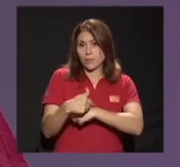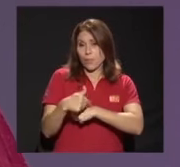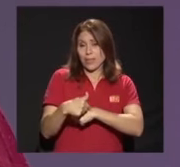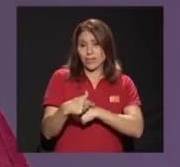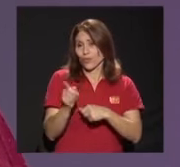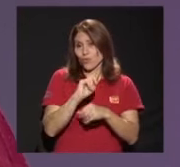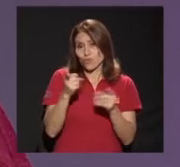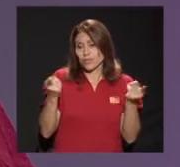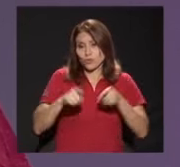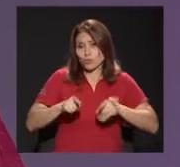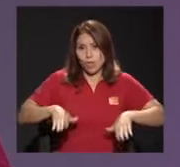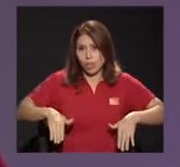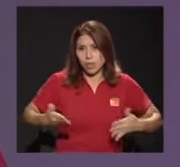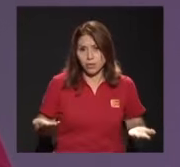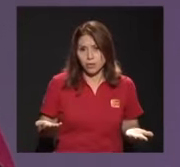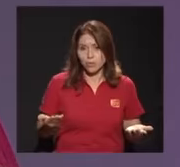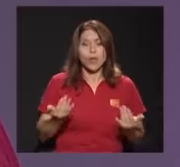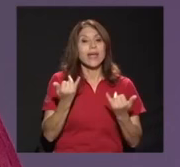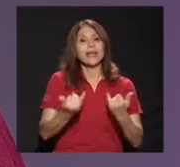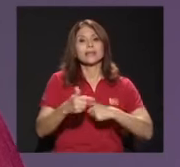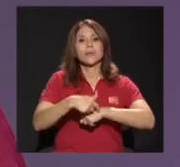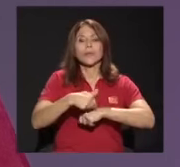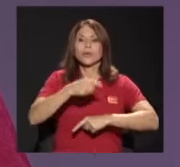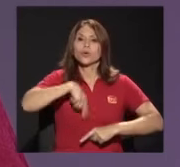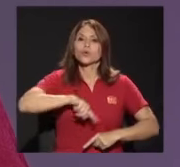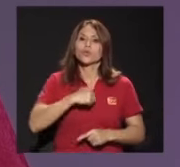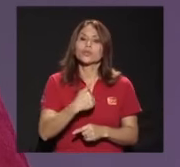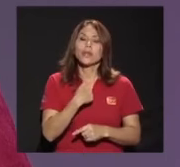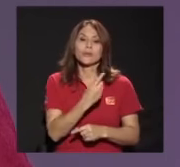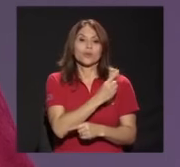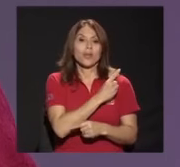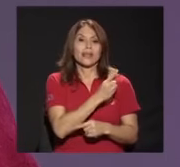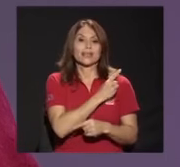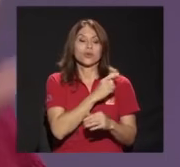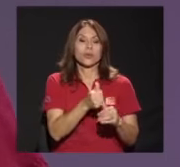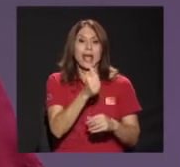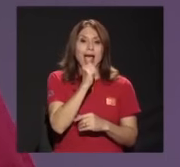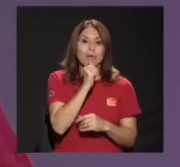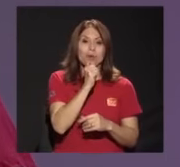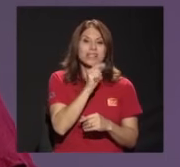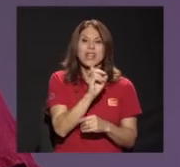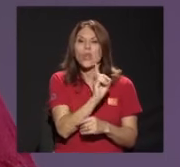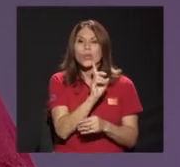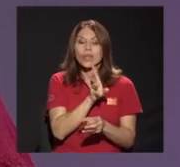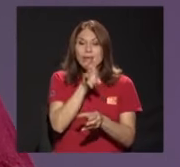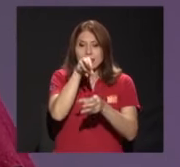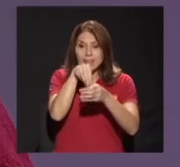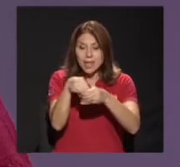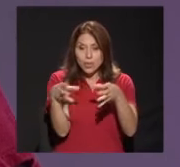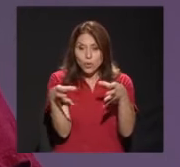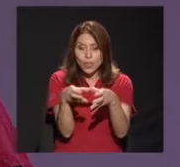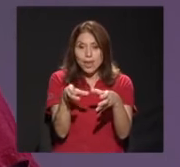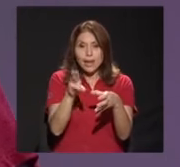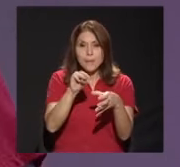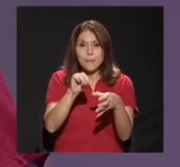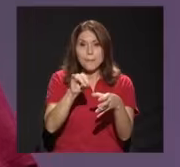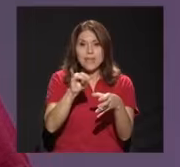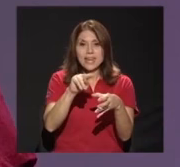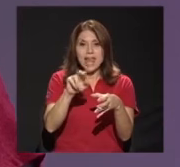está sucediendo. En este momento lo que tenemos es una dirección de agua dentro del MINAE con 5 funcionarios